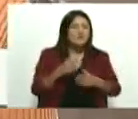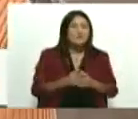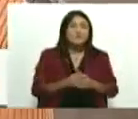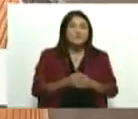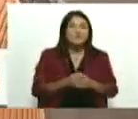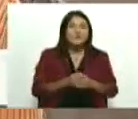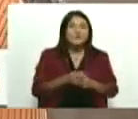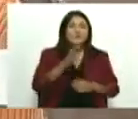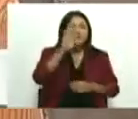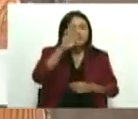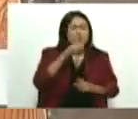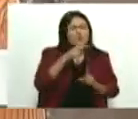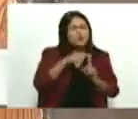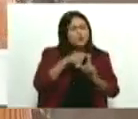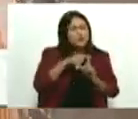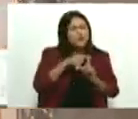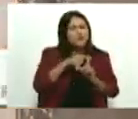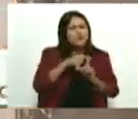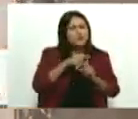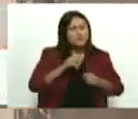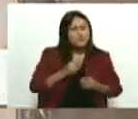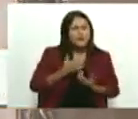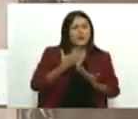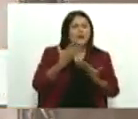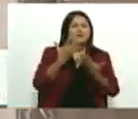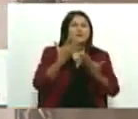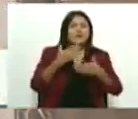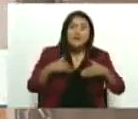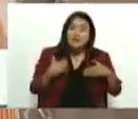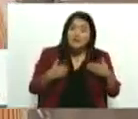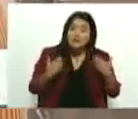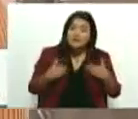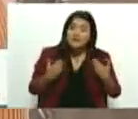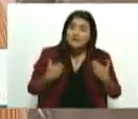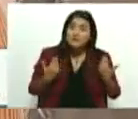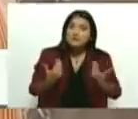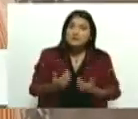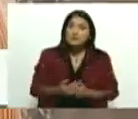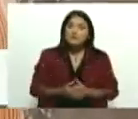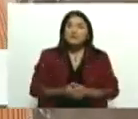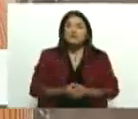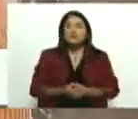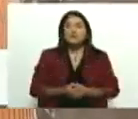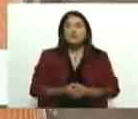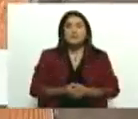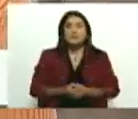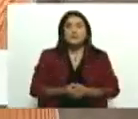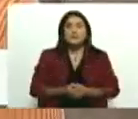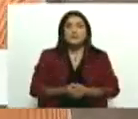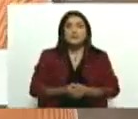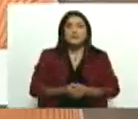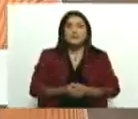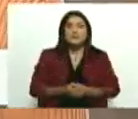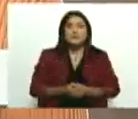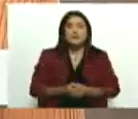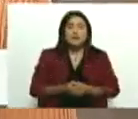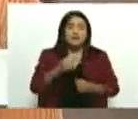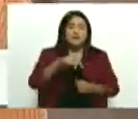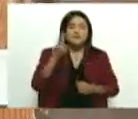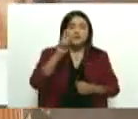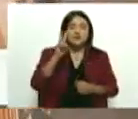de su futuro con mucha esperanza, con mucha alegría y de saber que nuestro proceso de independencia